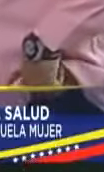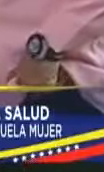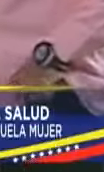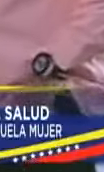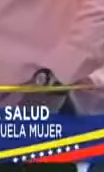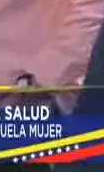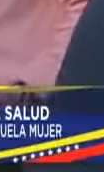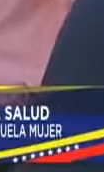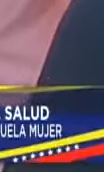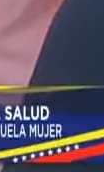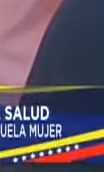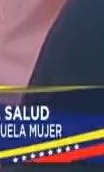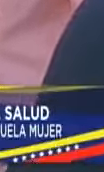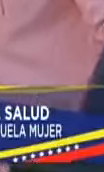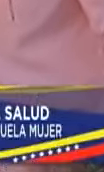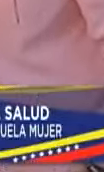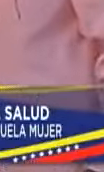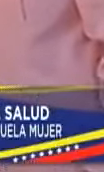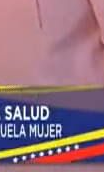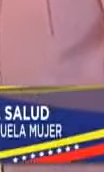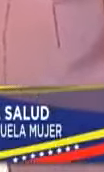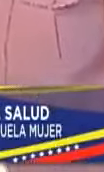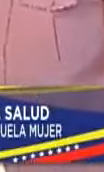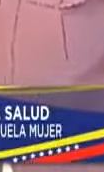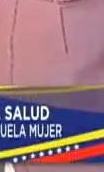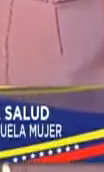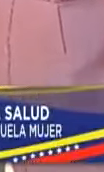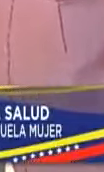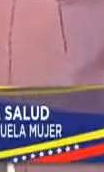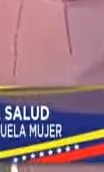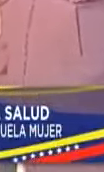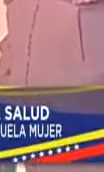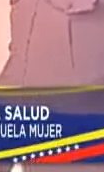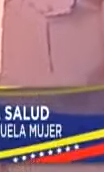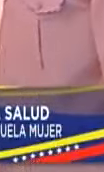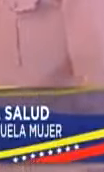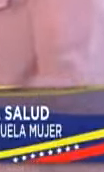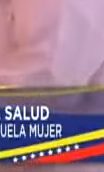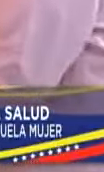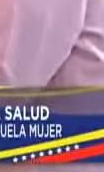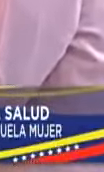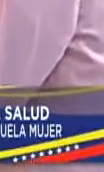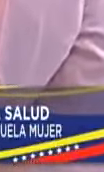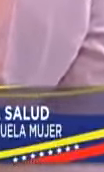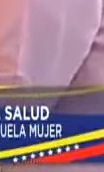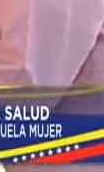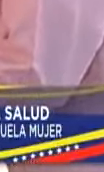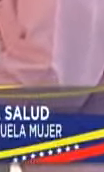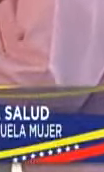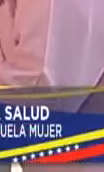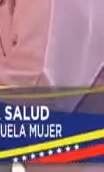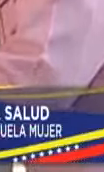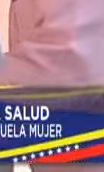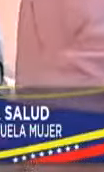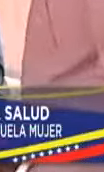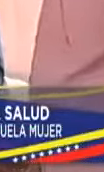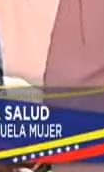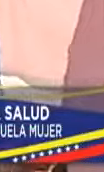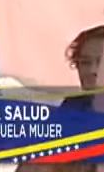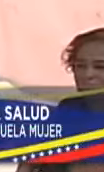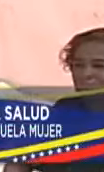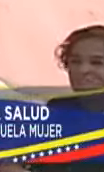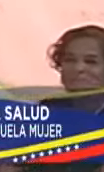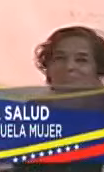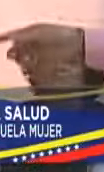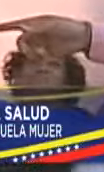de Venezuela, doctora Cilia Flores de Maduro, la vicepresidenta ejecutiva de la República, doctora Delcy Rodríguez, la ministra del Poder